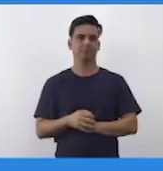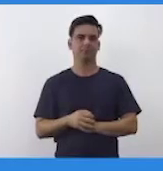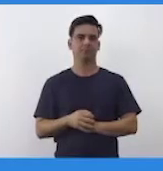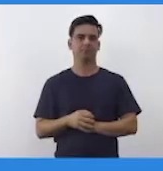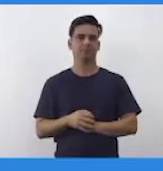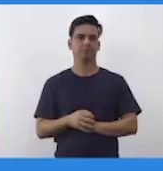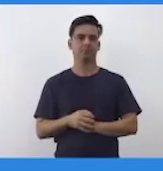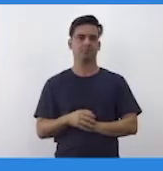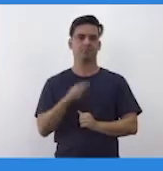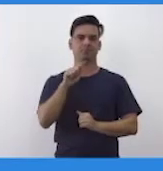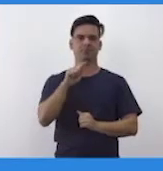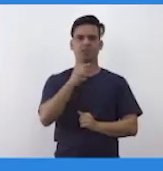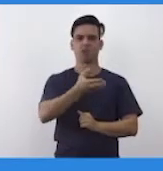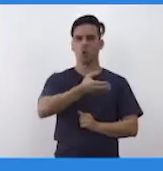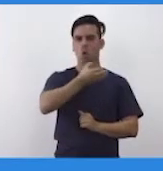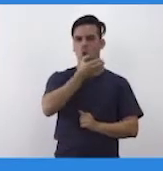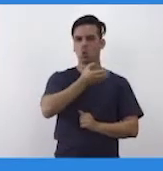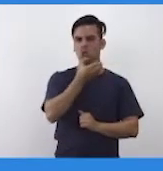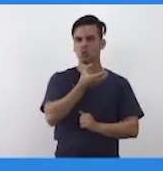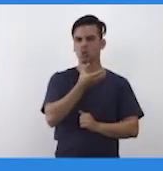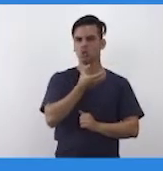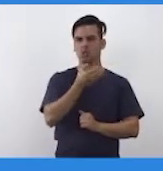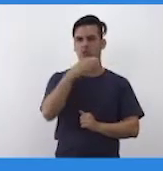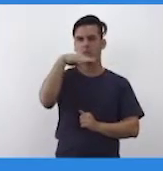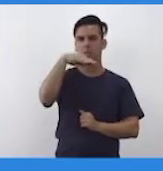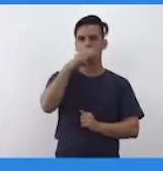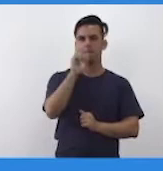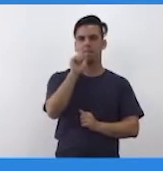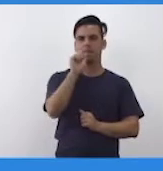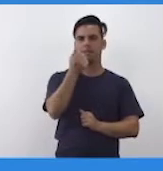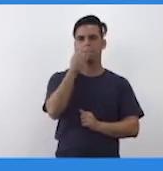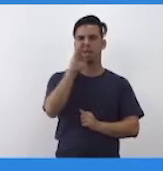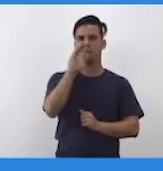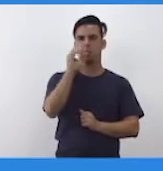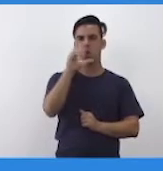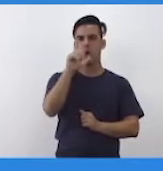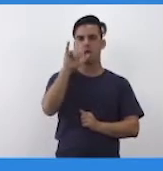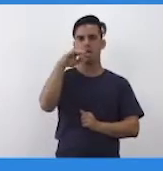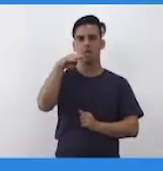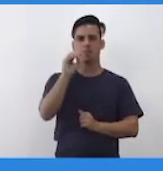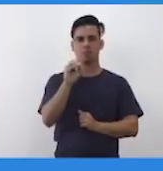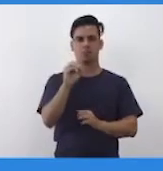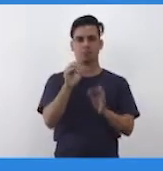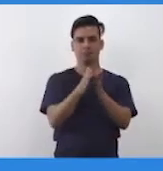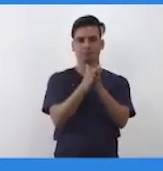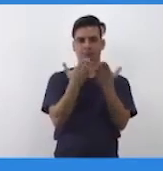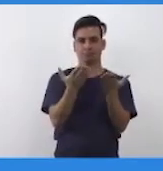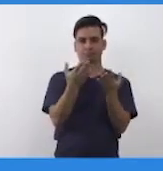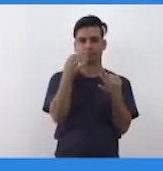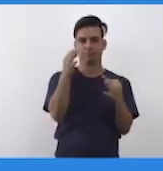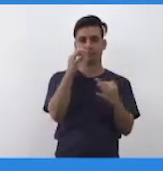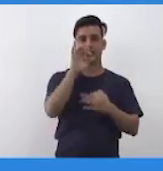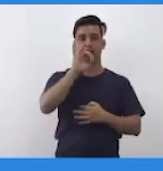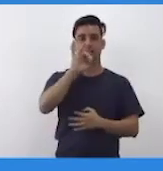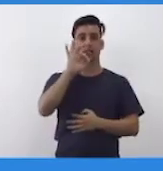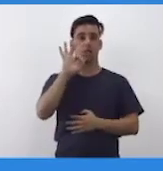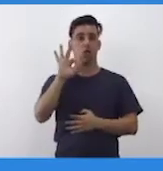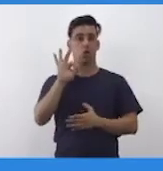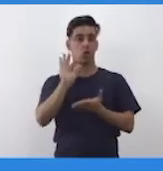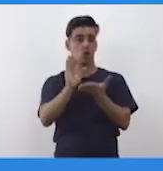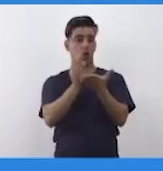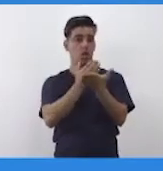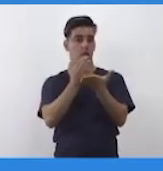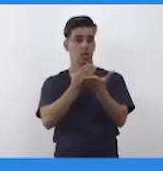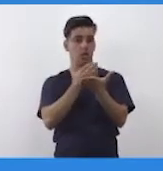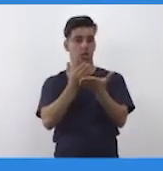que hace referencia a metabolismo. Página 78 de tu libro de texto, y